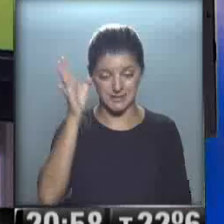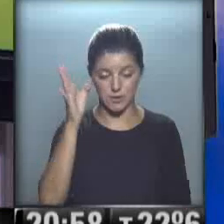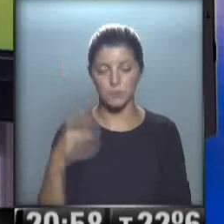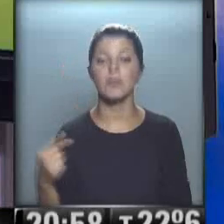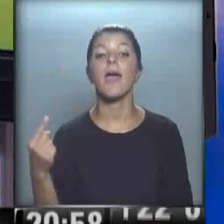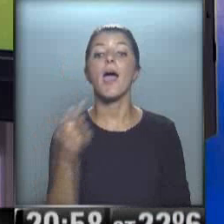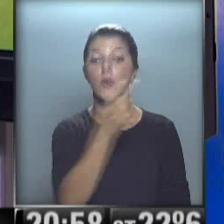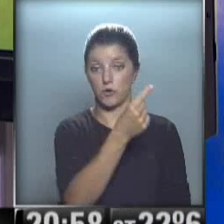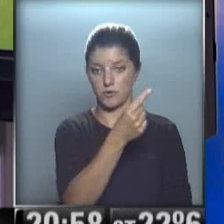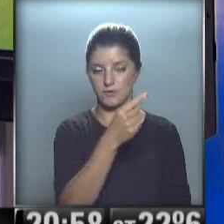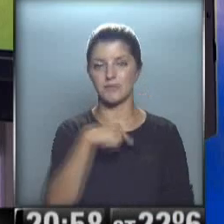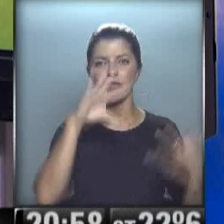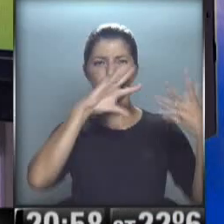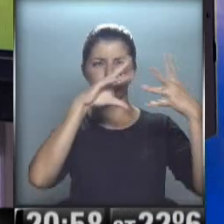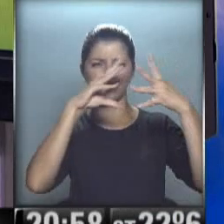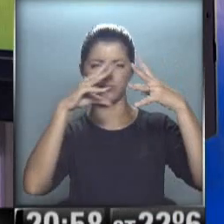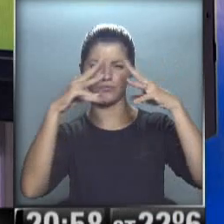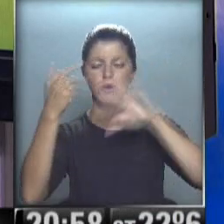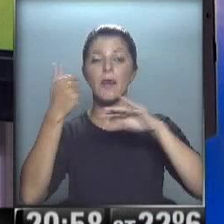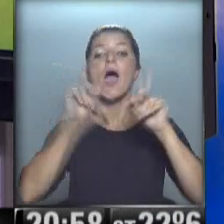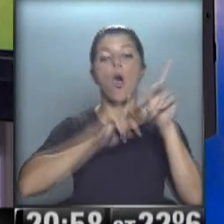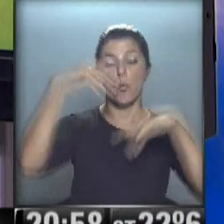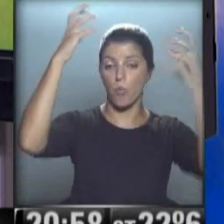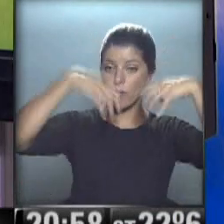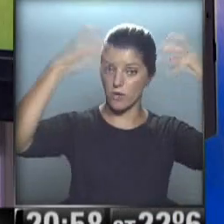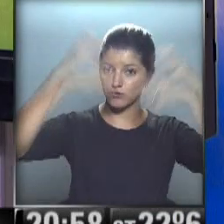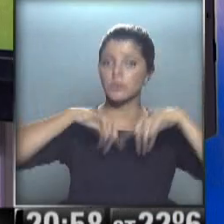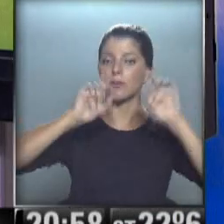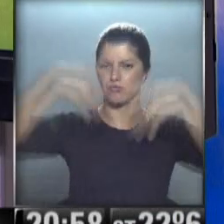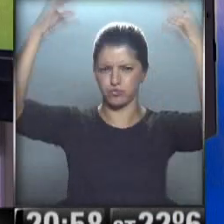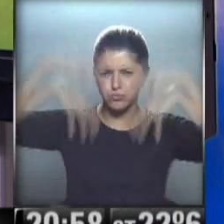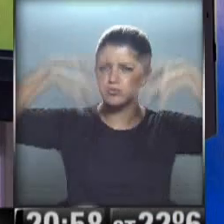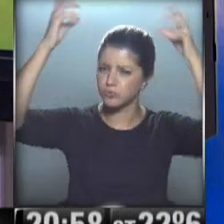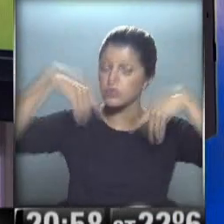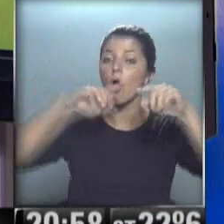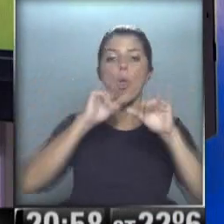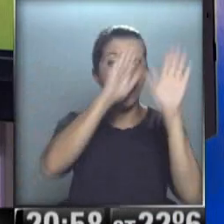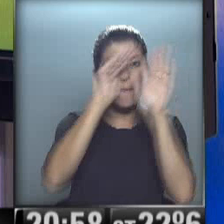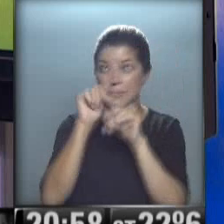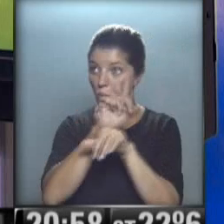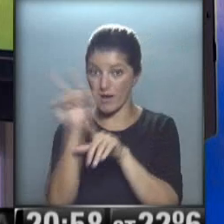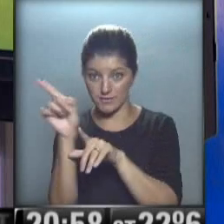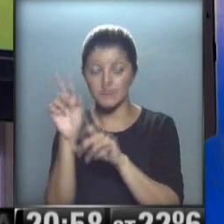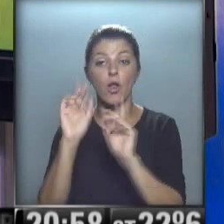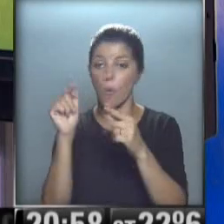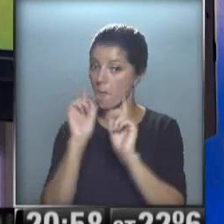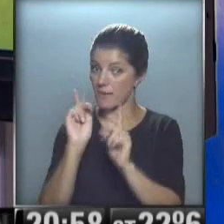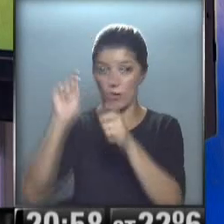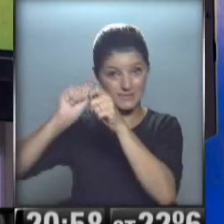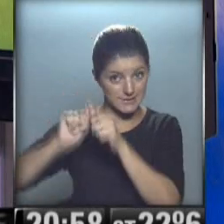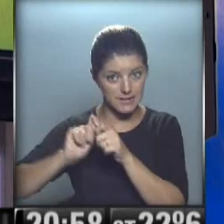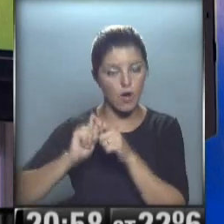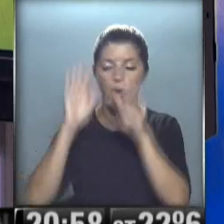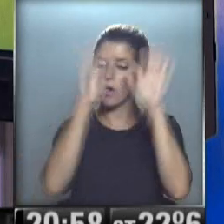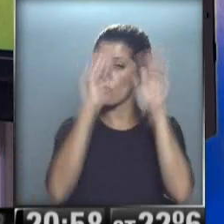noroeste, cielo parcialmente nublado a nublado, probabilidad de lluvias y tormentas, lo mismo que pasaba en el noreste en Santiago del Estero. Luego